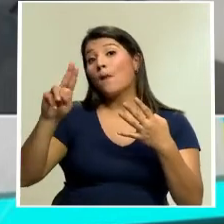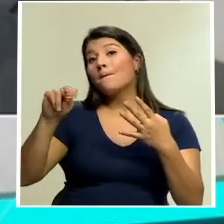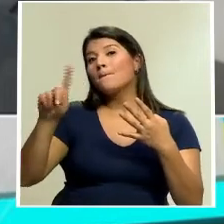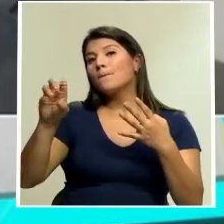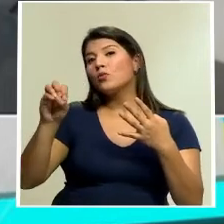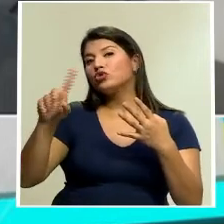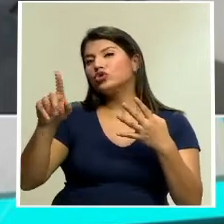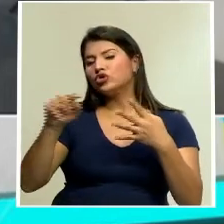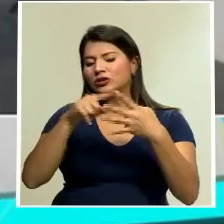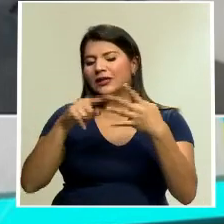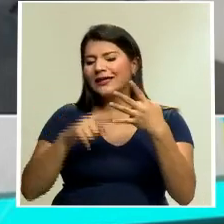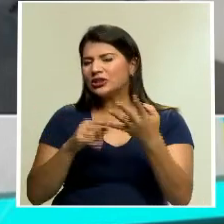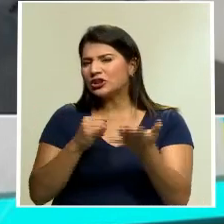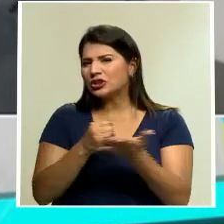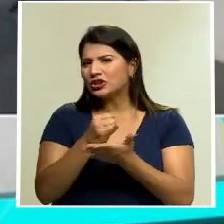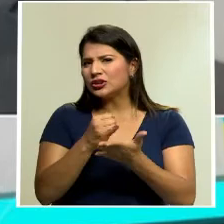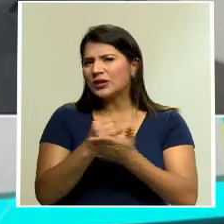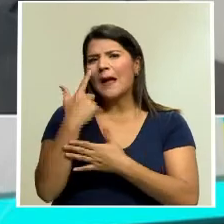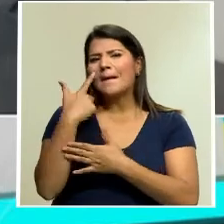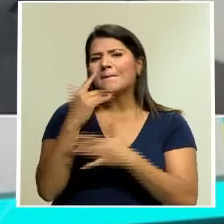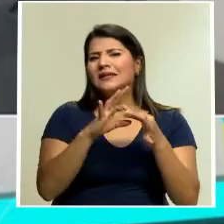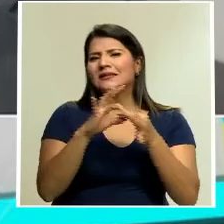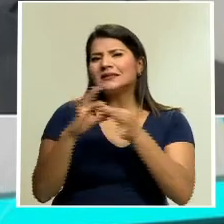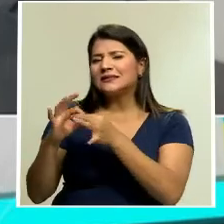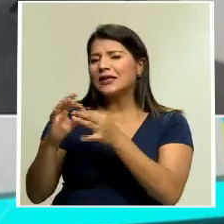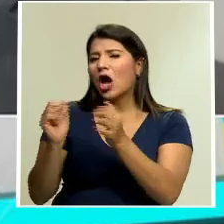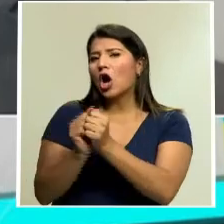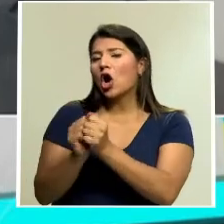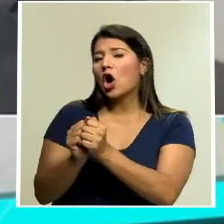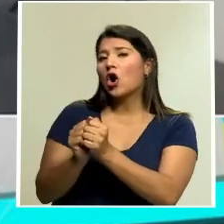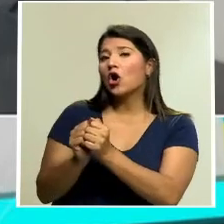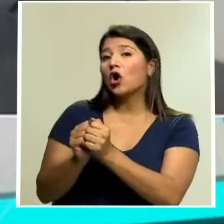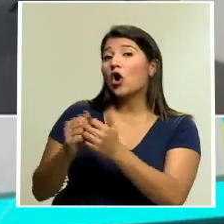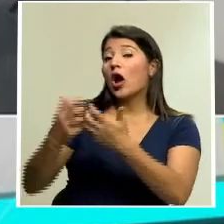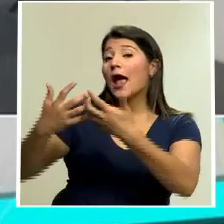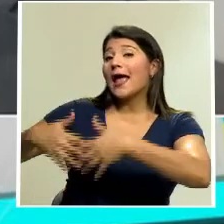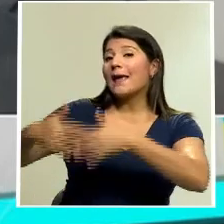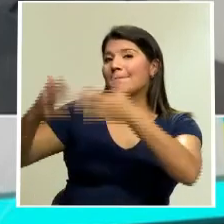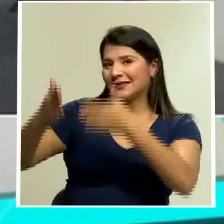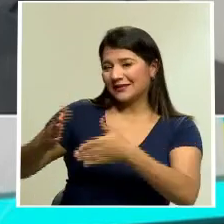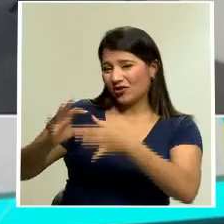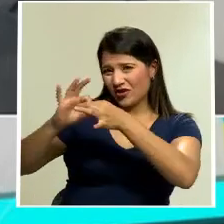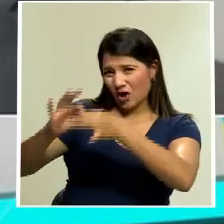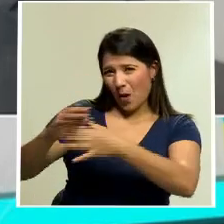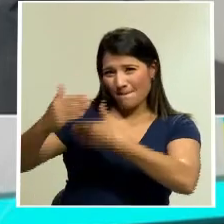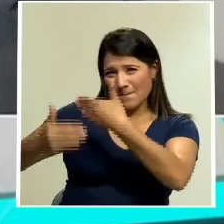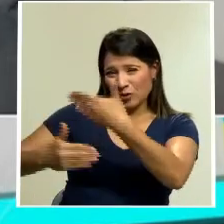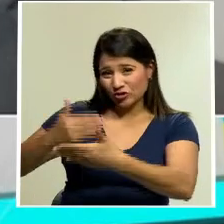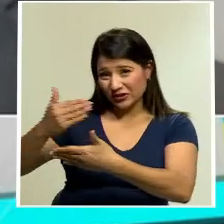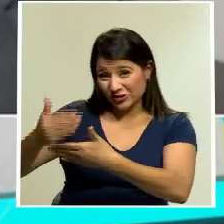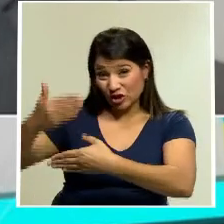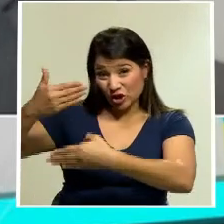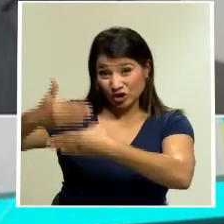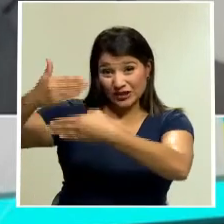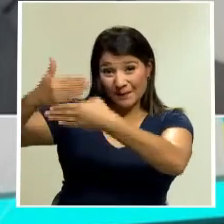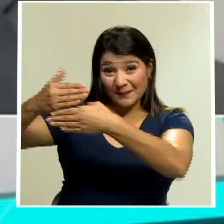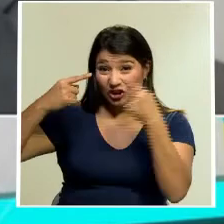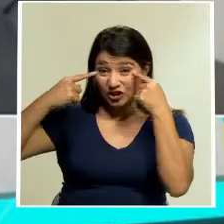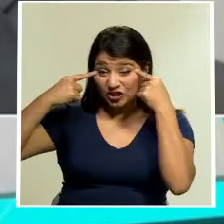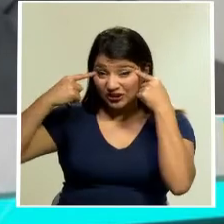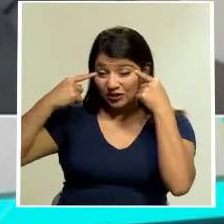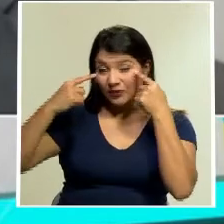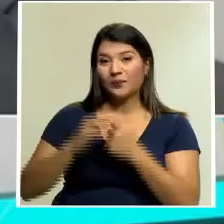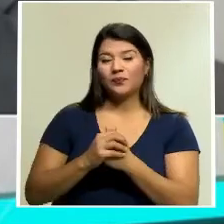investigados por su relación con el cuestionado empresario cementero Juan Carlos Bolaños. ¿Cuán vulnerable